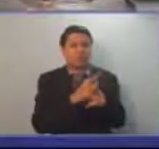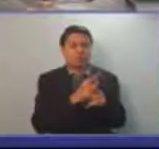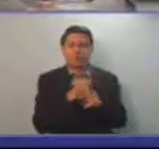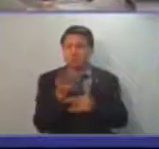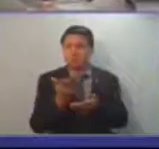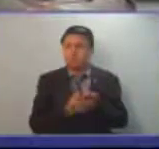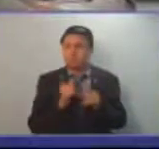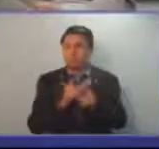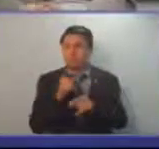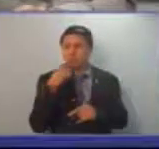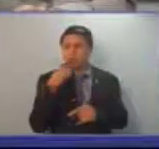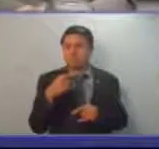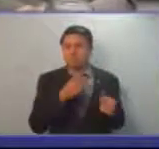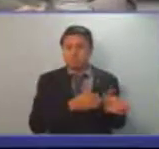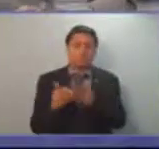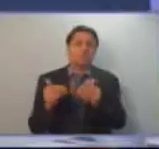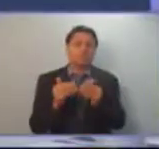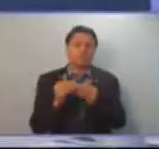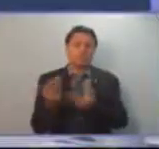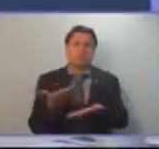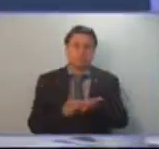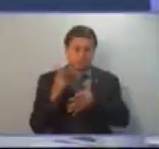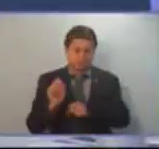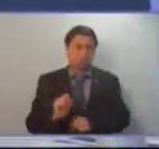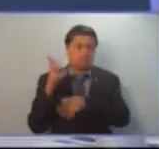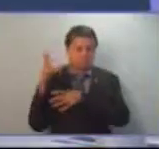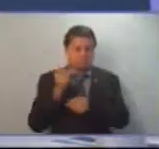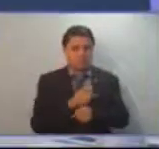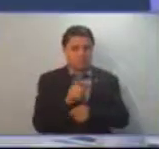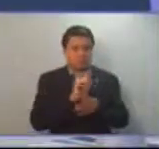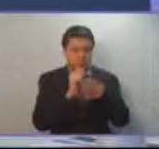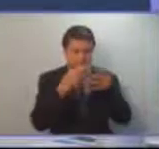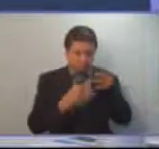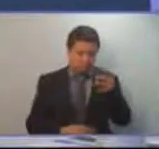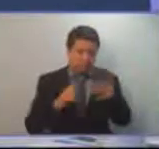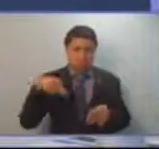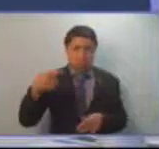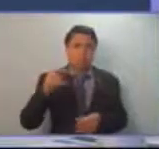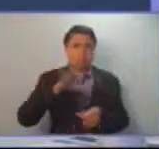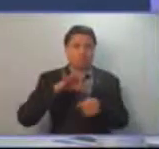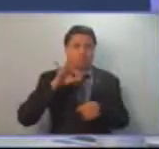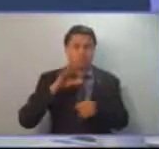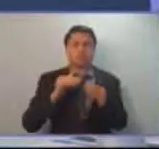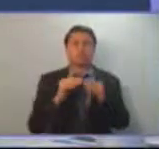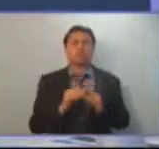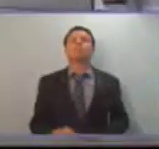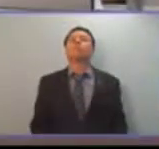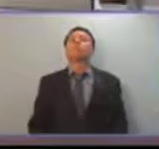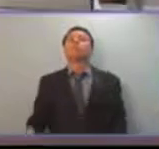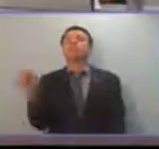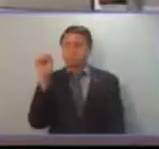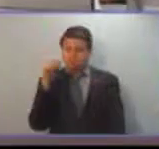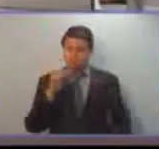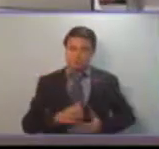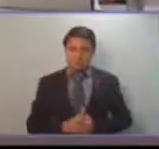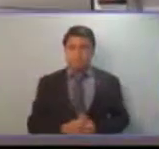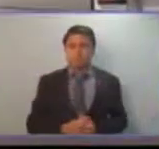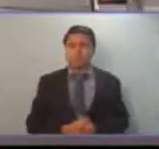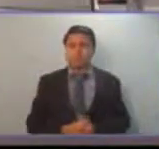orden, ¿verdad? Para también garantizar también ese registro para la próxima elección. Sí,